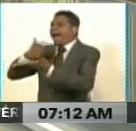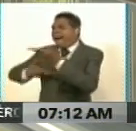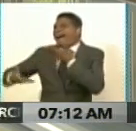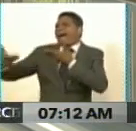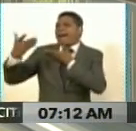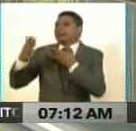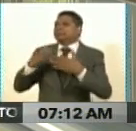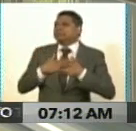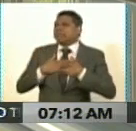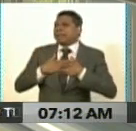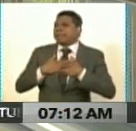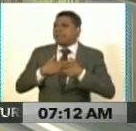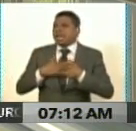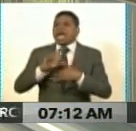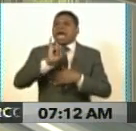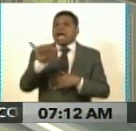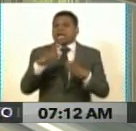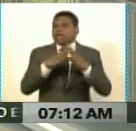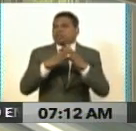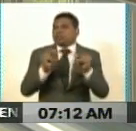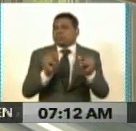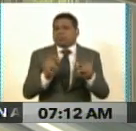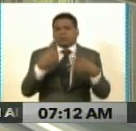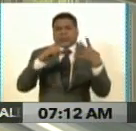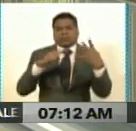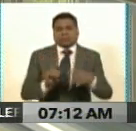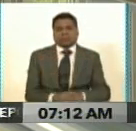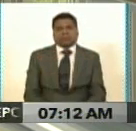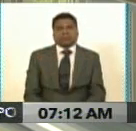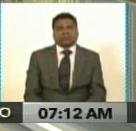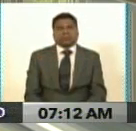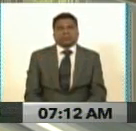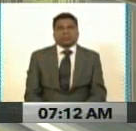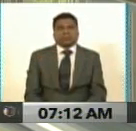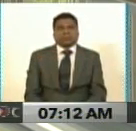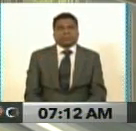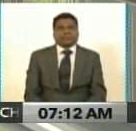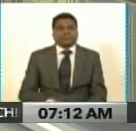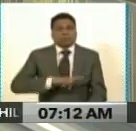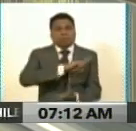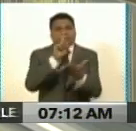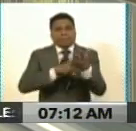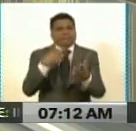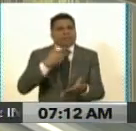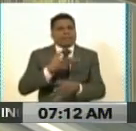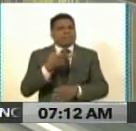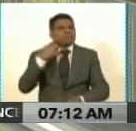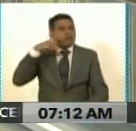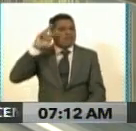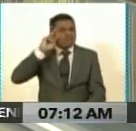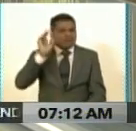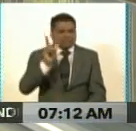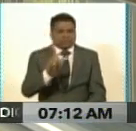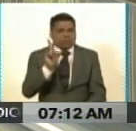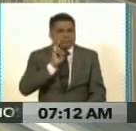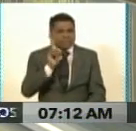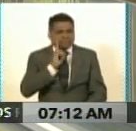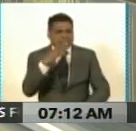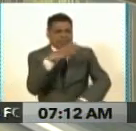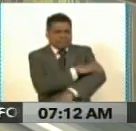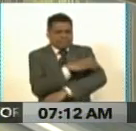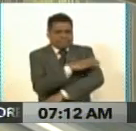le está vendiendo no se está haciendo ningún tipo de transacción totalmente falso eh la derecha